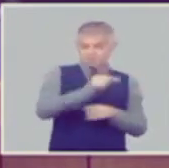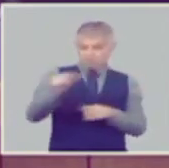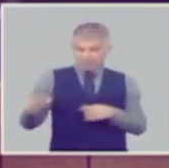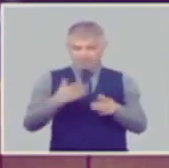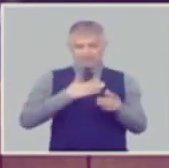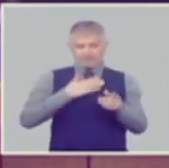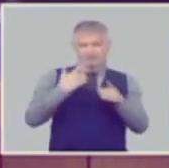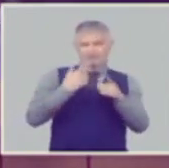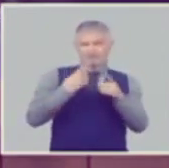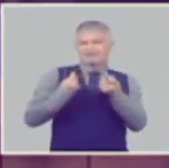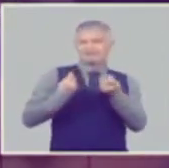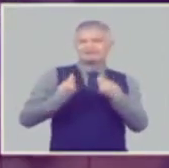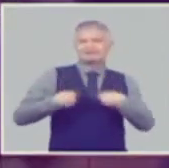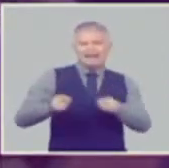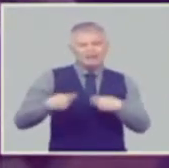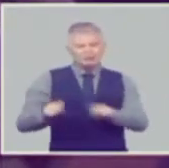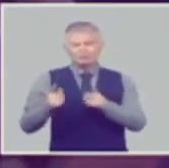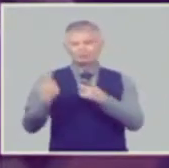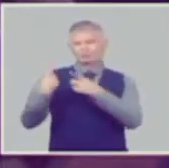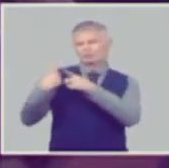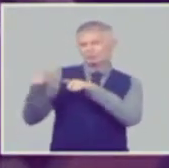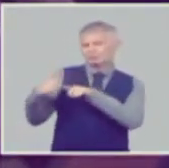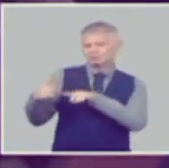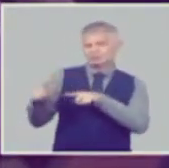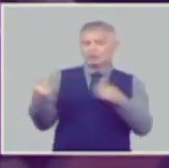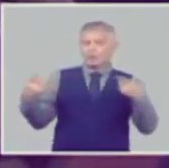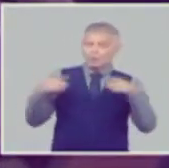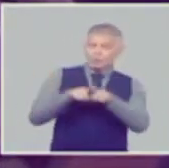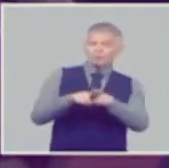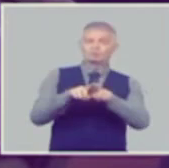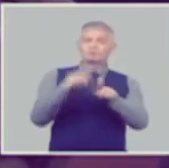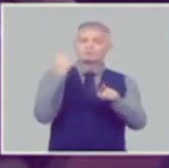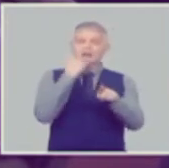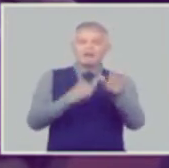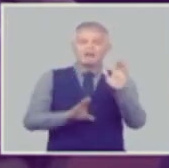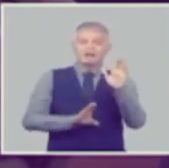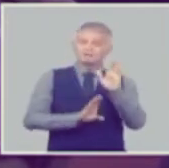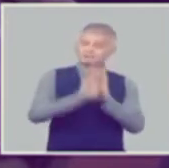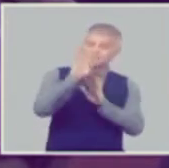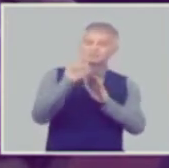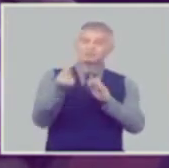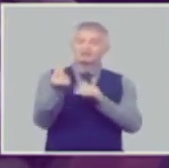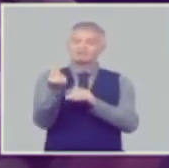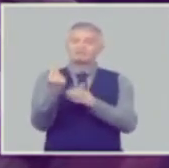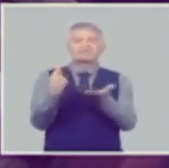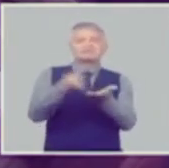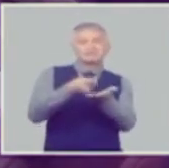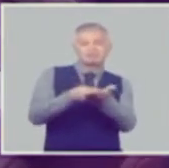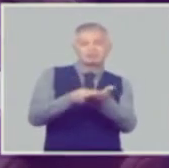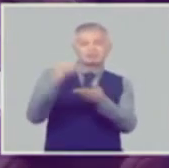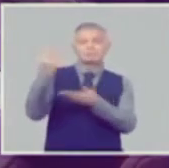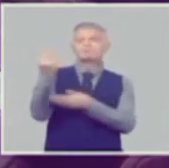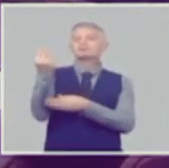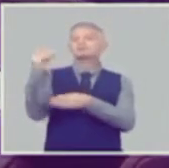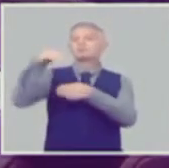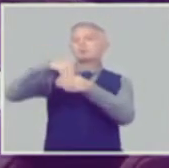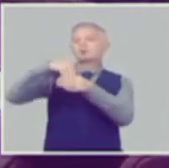a los previstos en el plan, junto al incremento de los financiamientos desde el presupuesto del Estado, entre